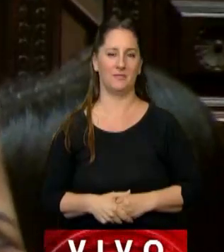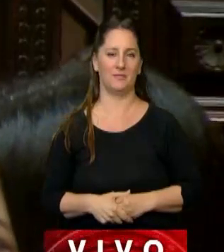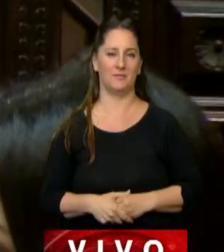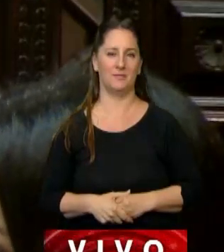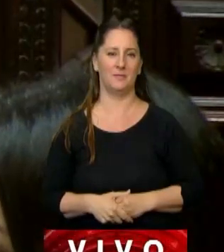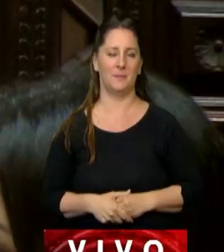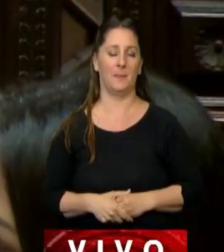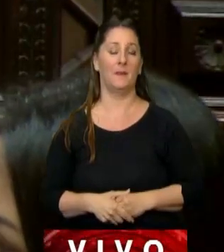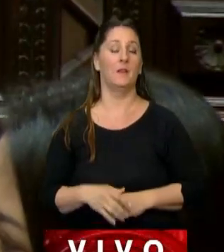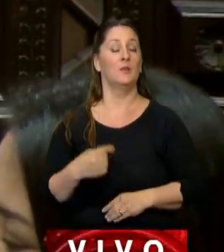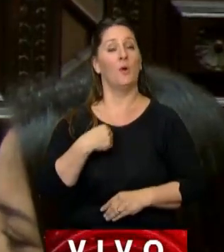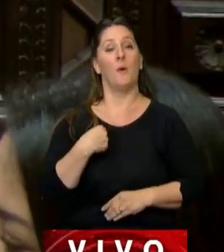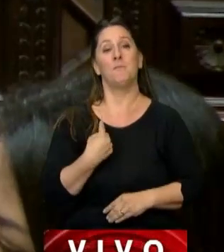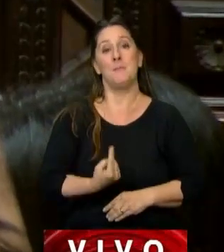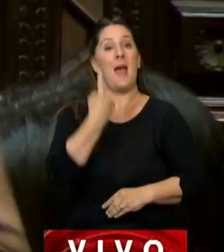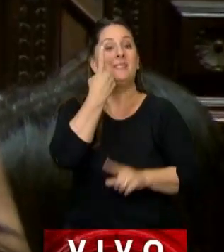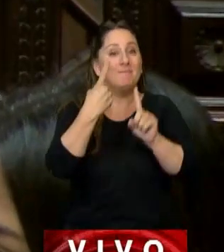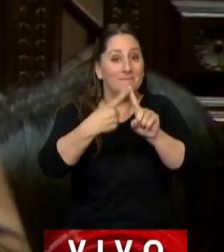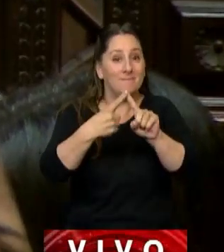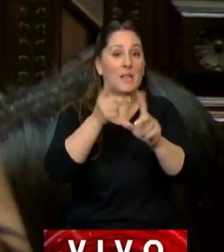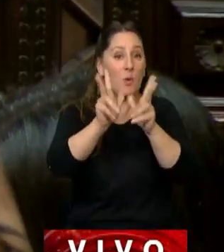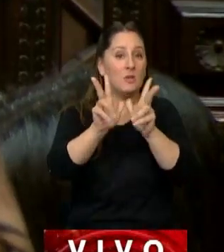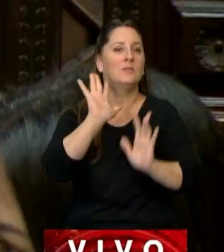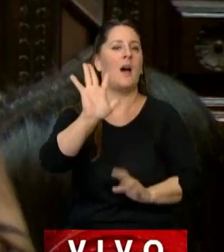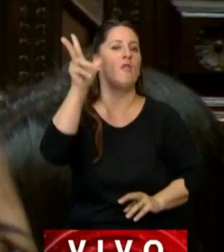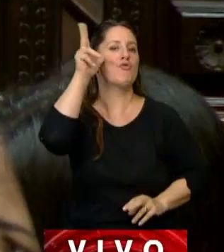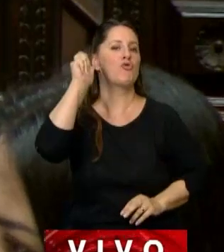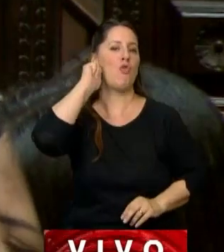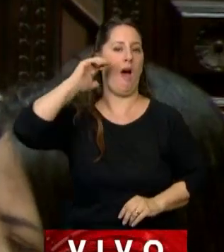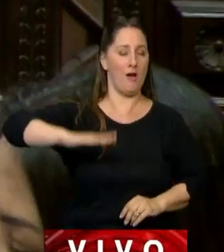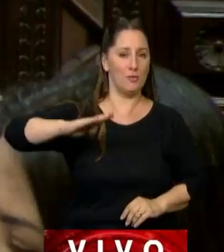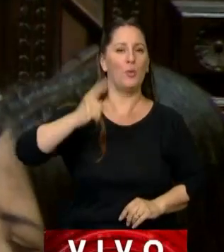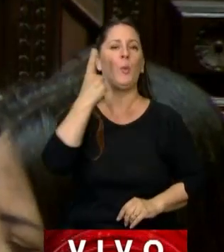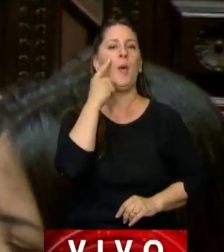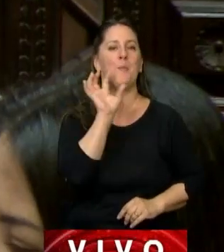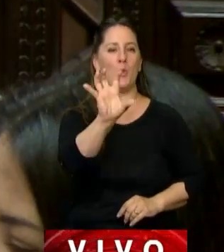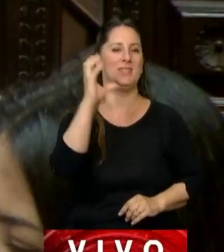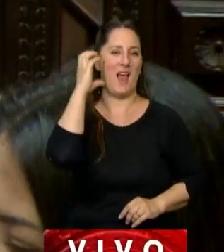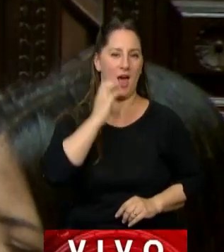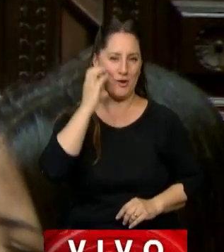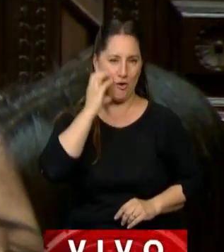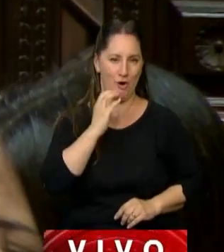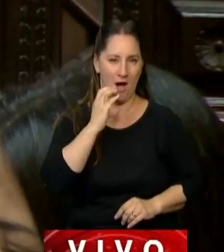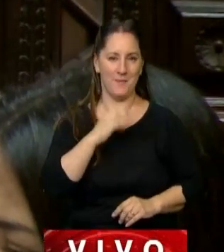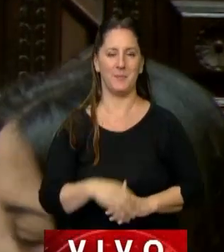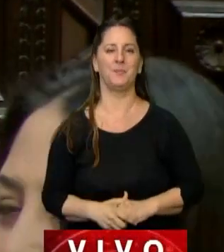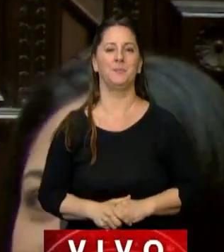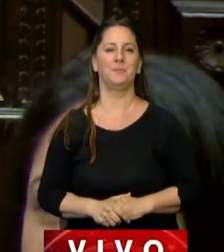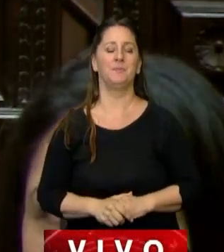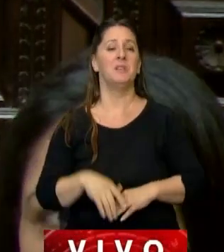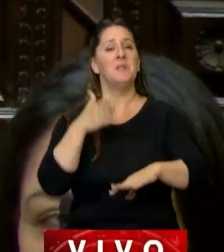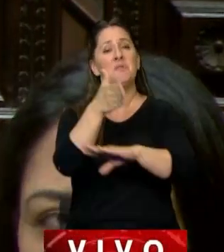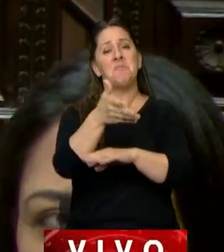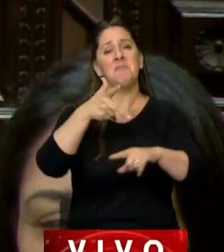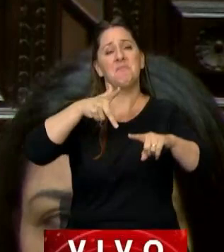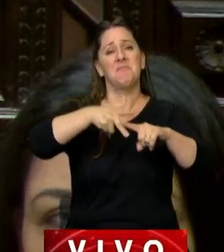Mi primer acercamiento a la lengua de señas fue cuando tenía 8 años y vivía en La Rioja. Fueron a dar un par